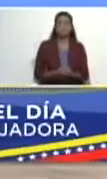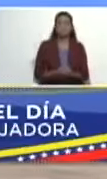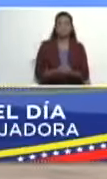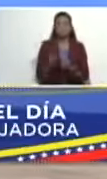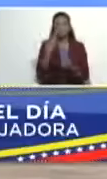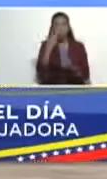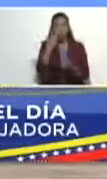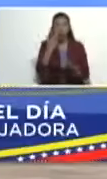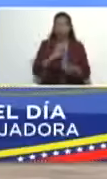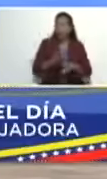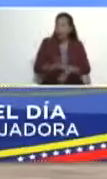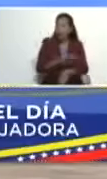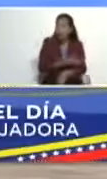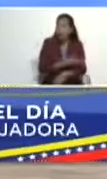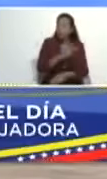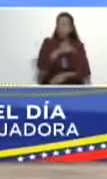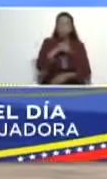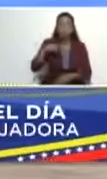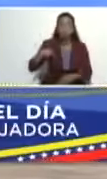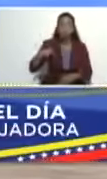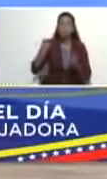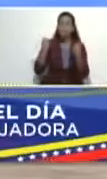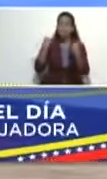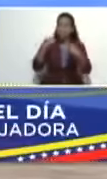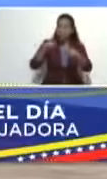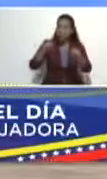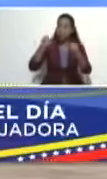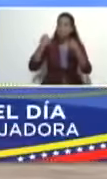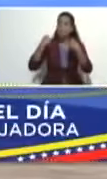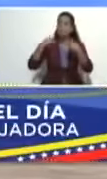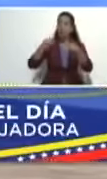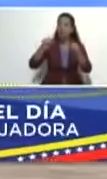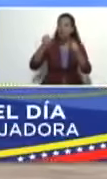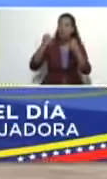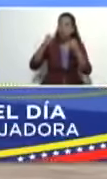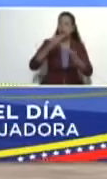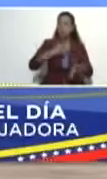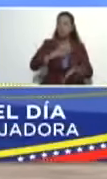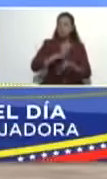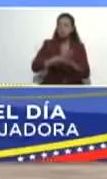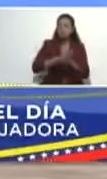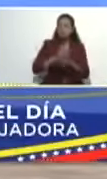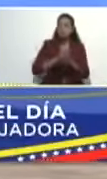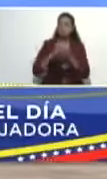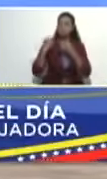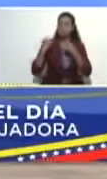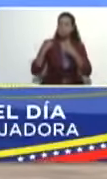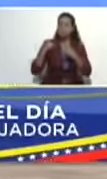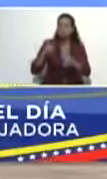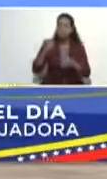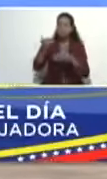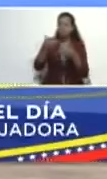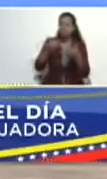Nosotros nos hemos preparado. Claro que nos hemos preparado. Y nos seguimos preparando.